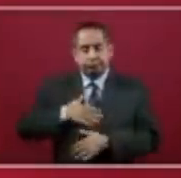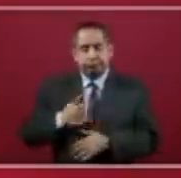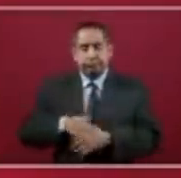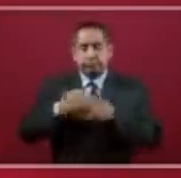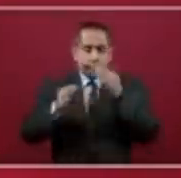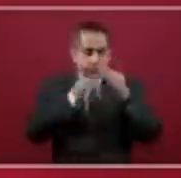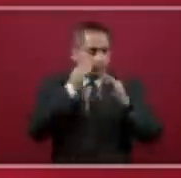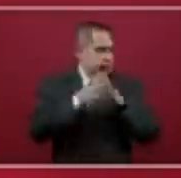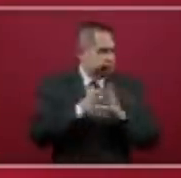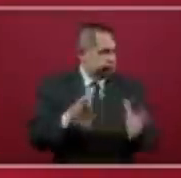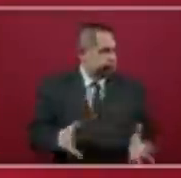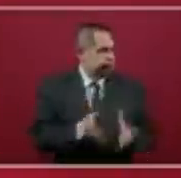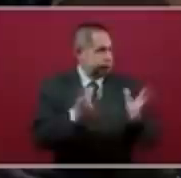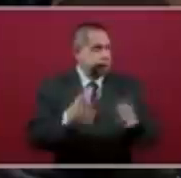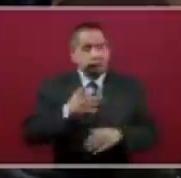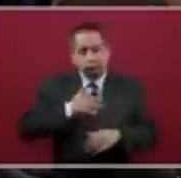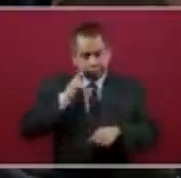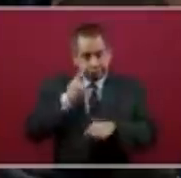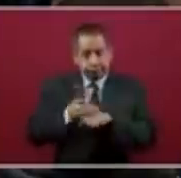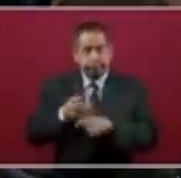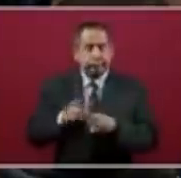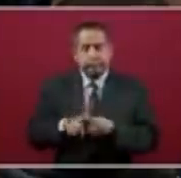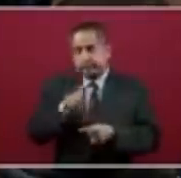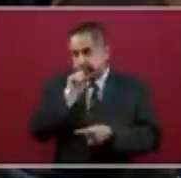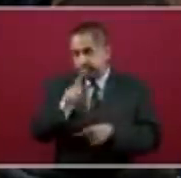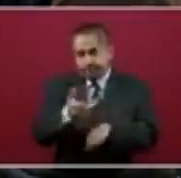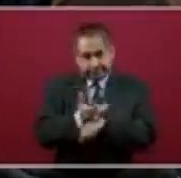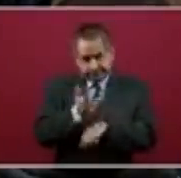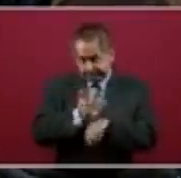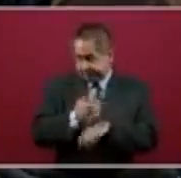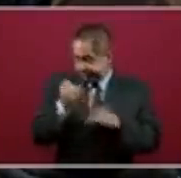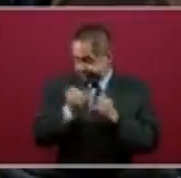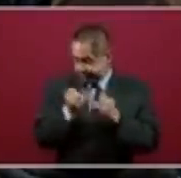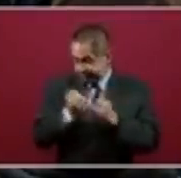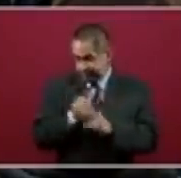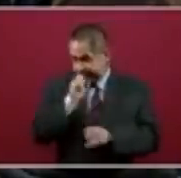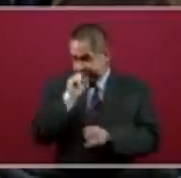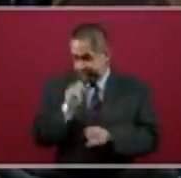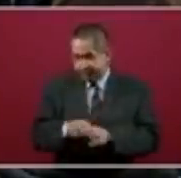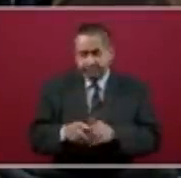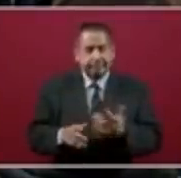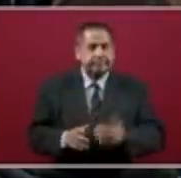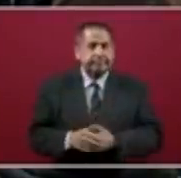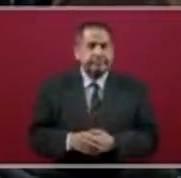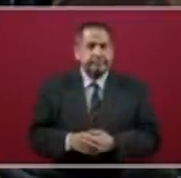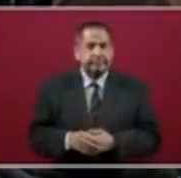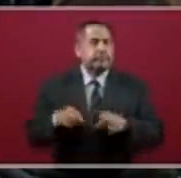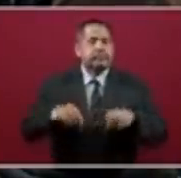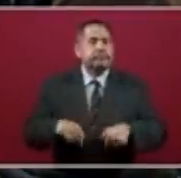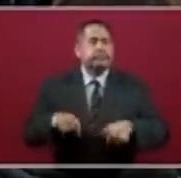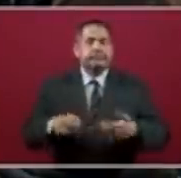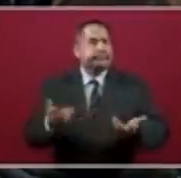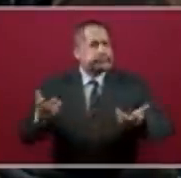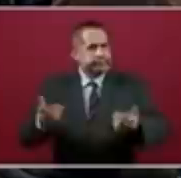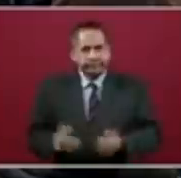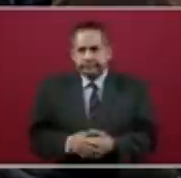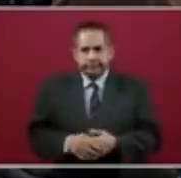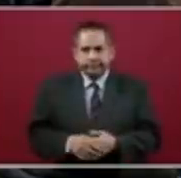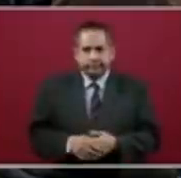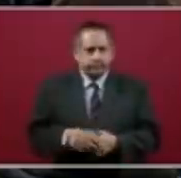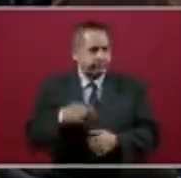promoción del desarrollo. En Estados Unidos lo mismo. Y aquí